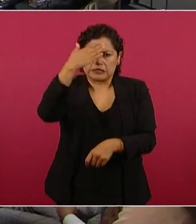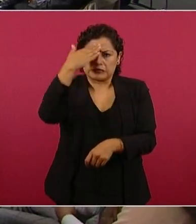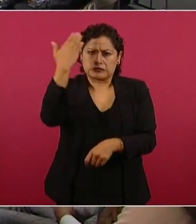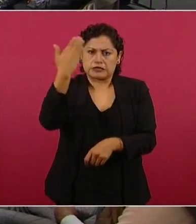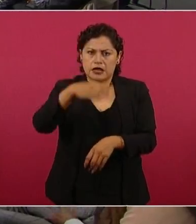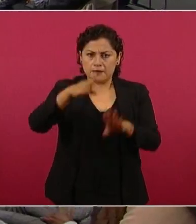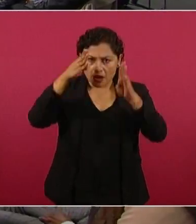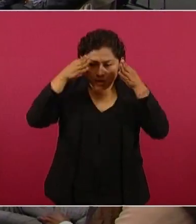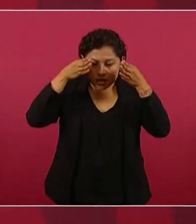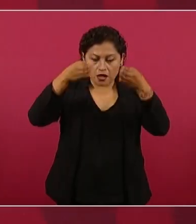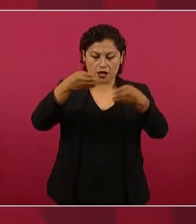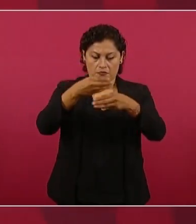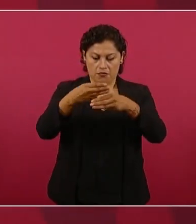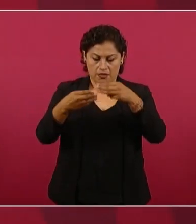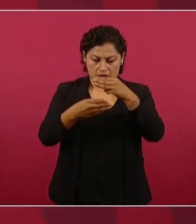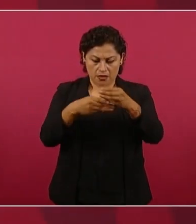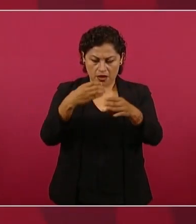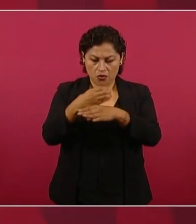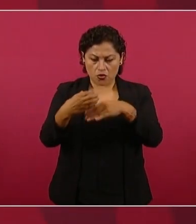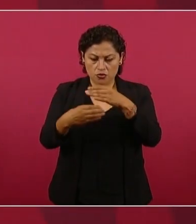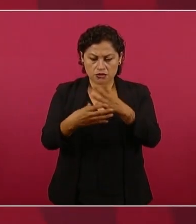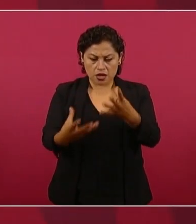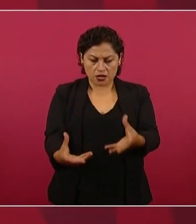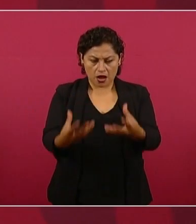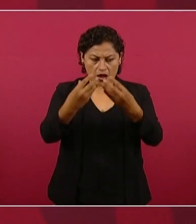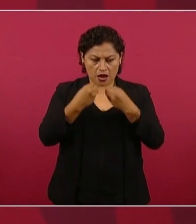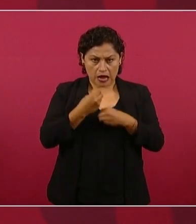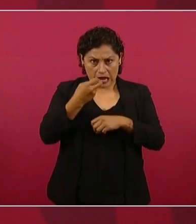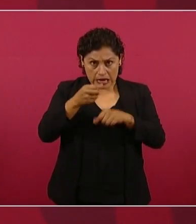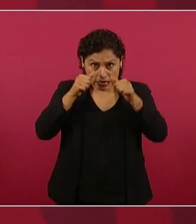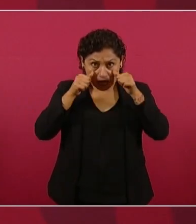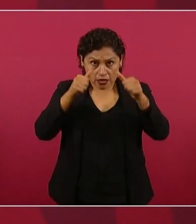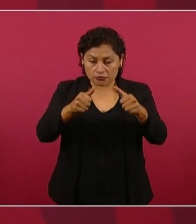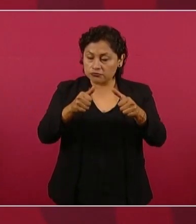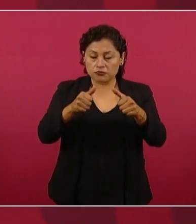el bienestar del alma. Hay muchas cosas